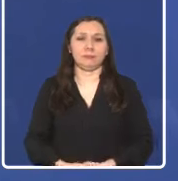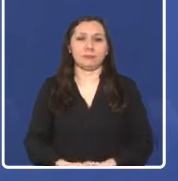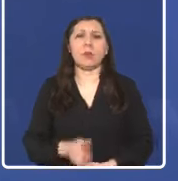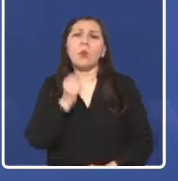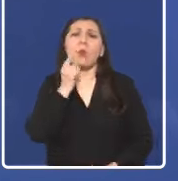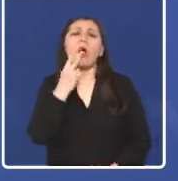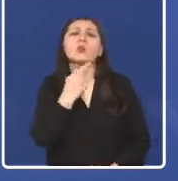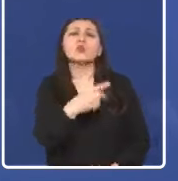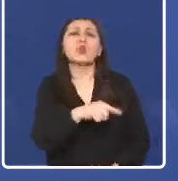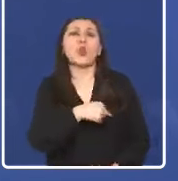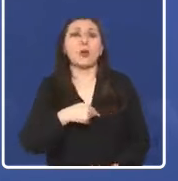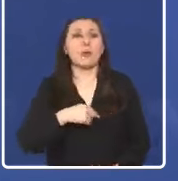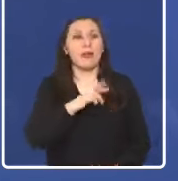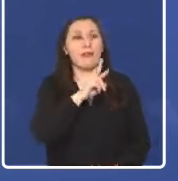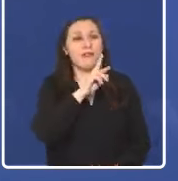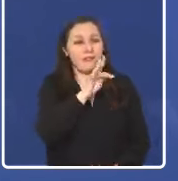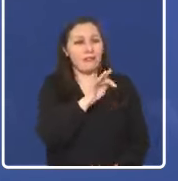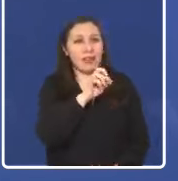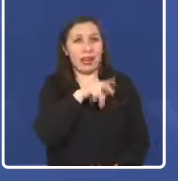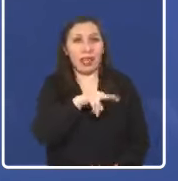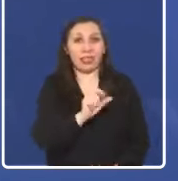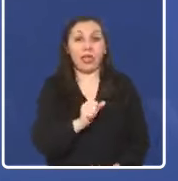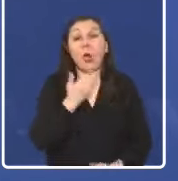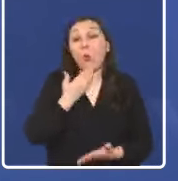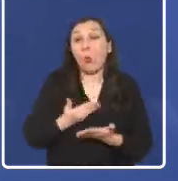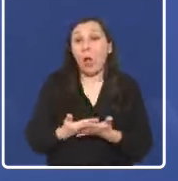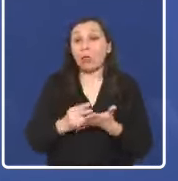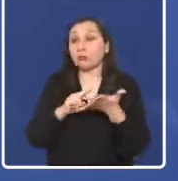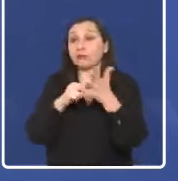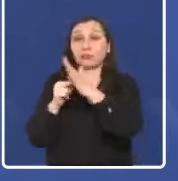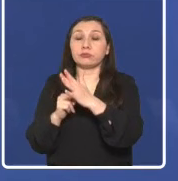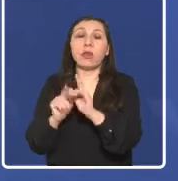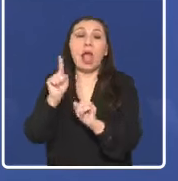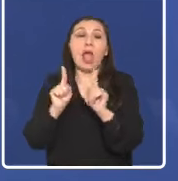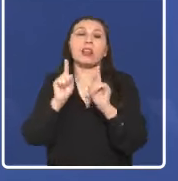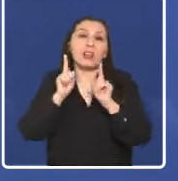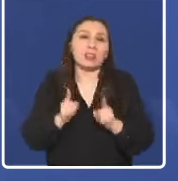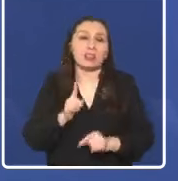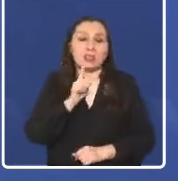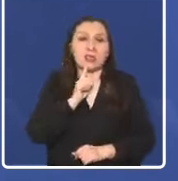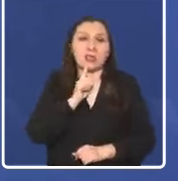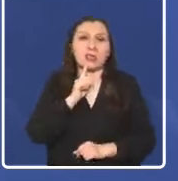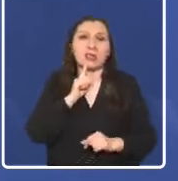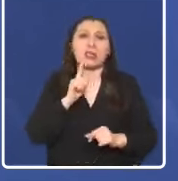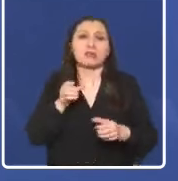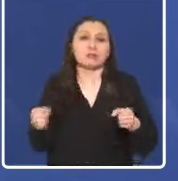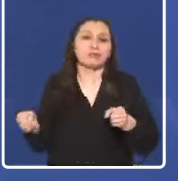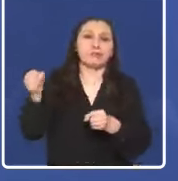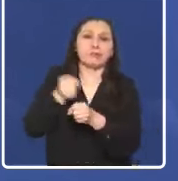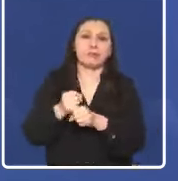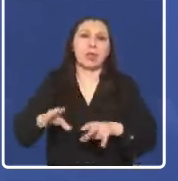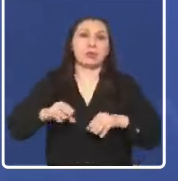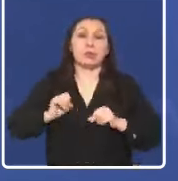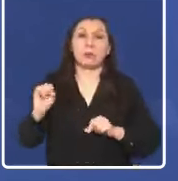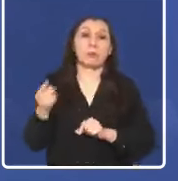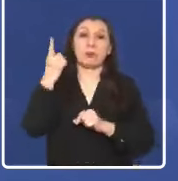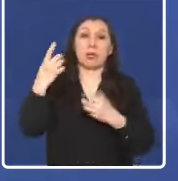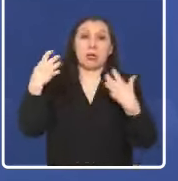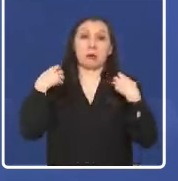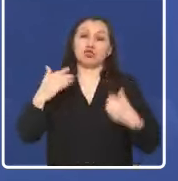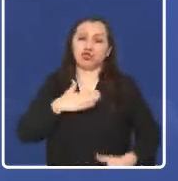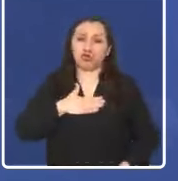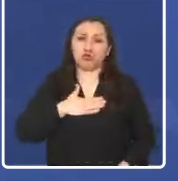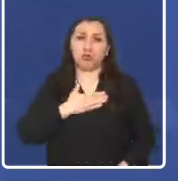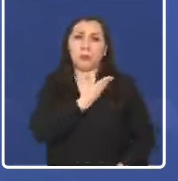¿Cuál es su nombre? Fernanda. Fernanda, cuando hay una crisis, alguien tiene que asumir, y el principal responsable soy